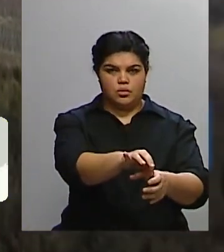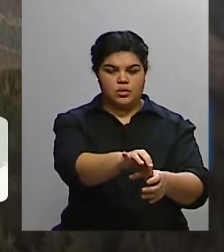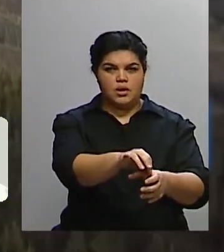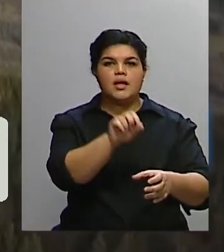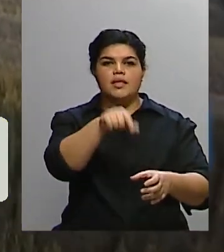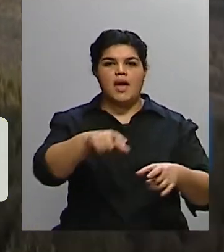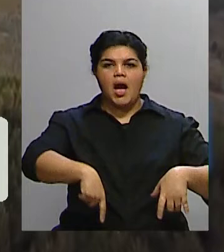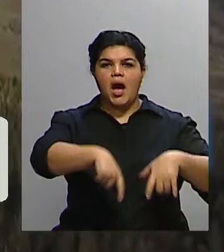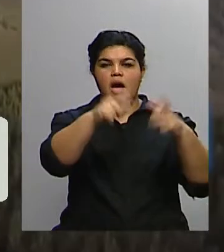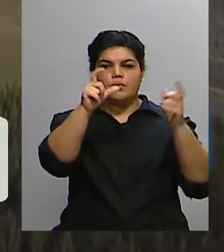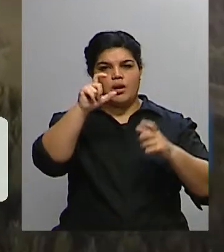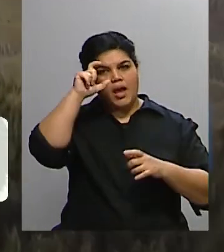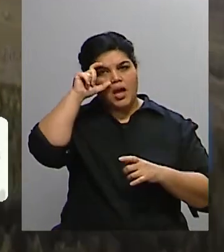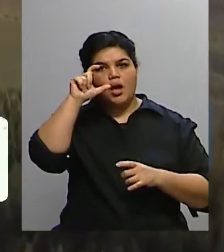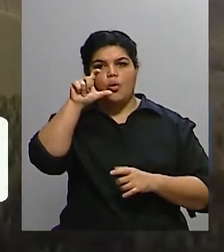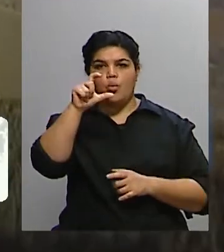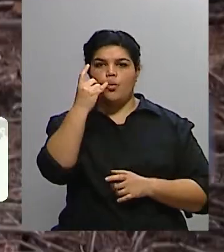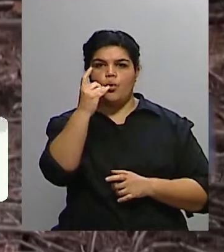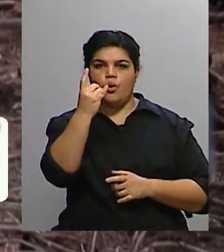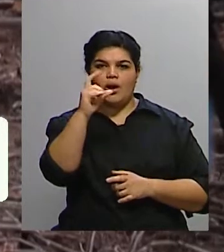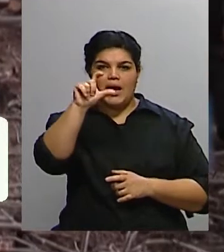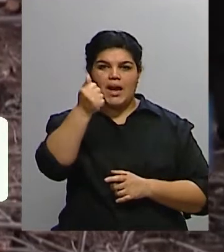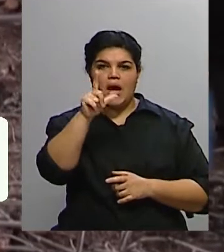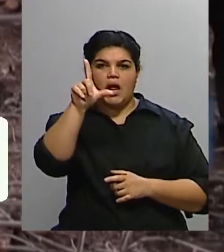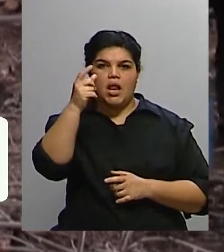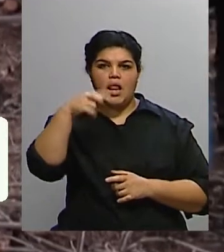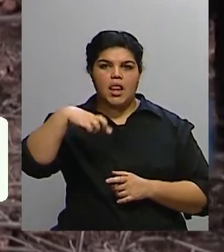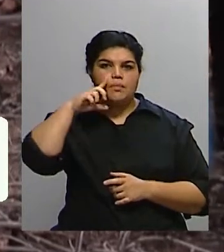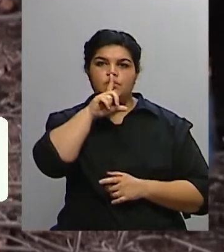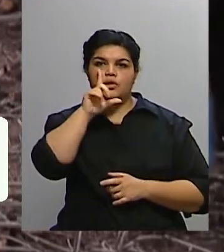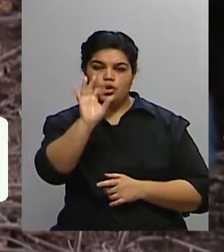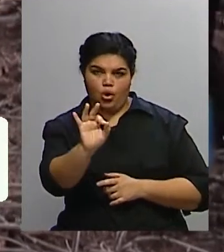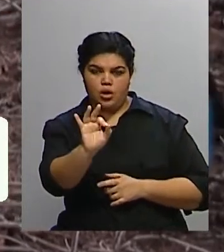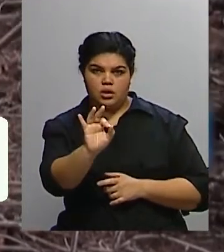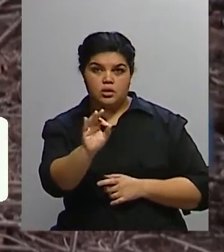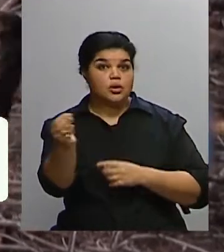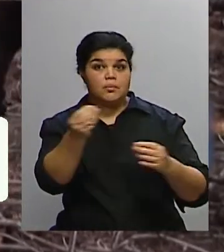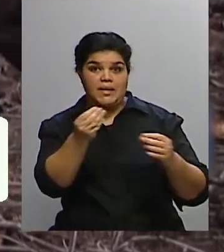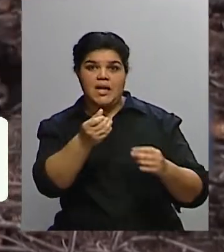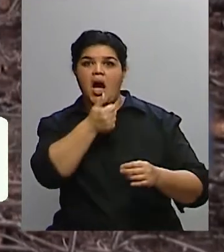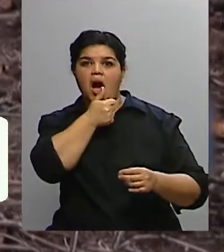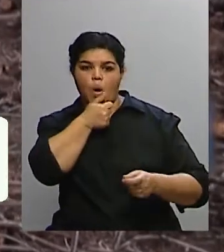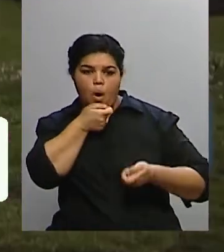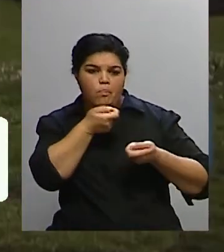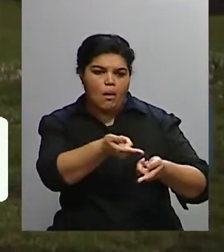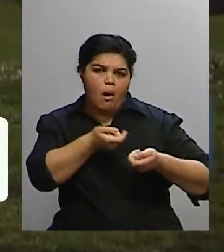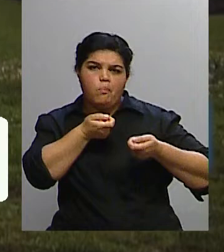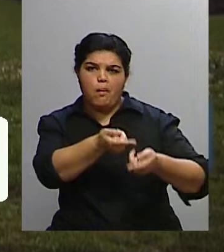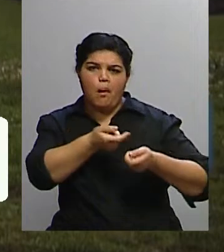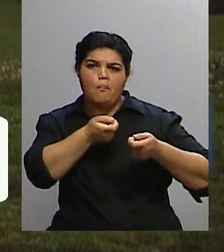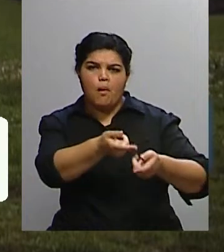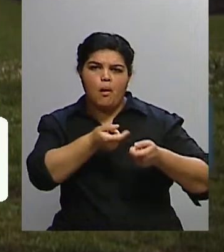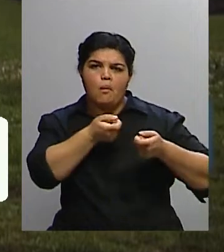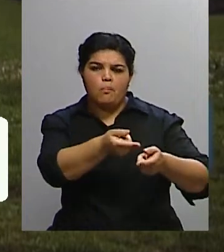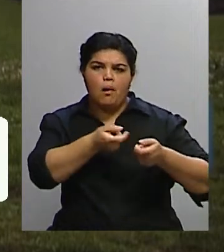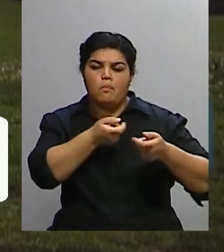especies exóticas que consumen mucha agua, digamos, que están secando el agua subterránea de la Araucanía y que están empobreciendo